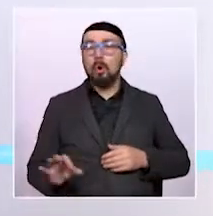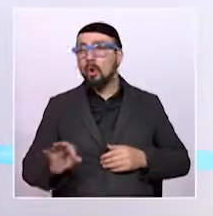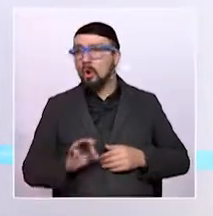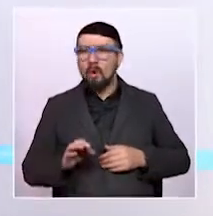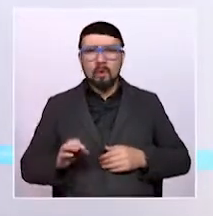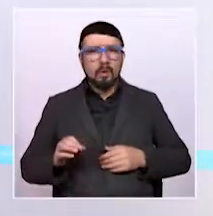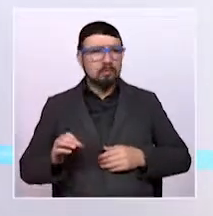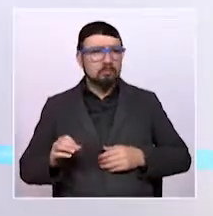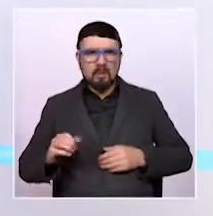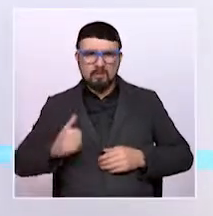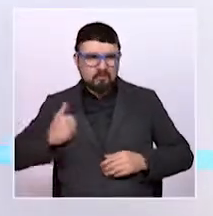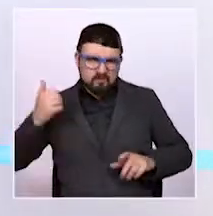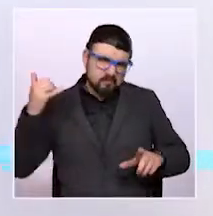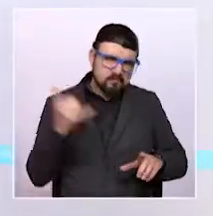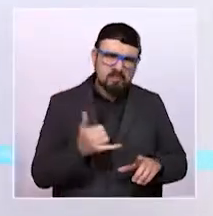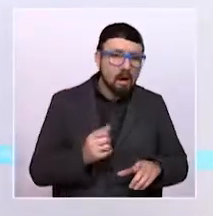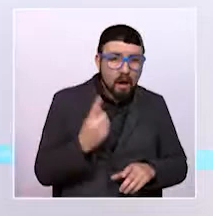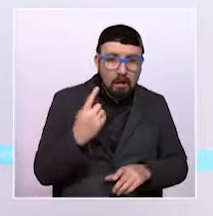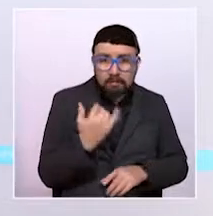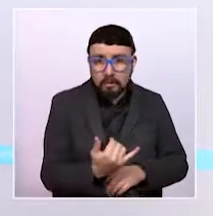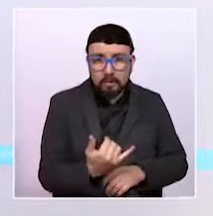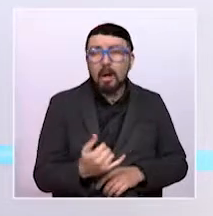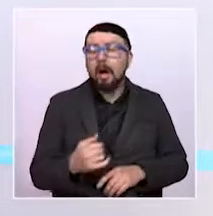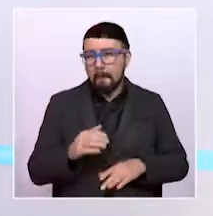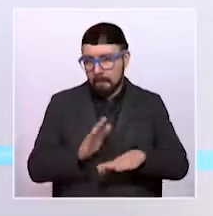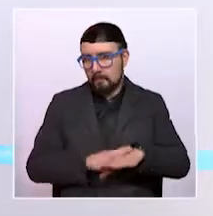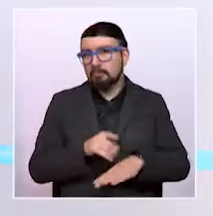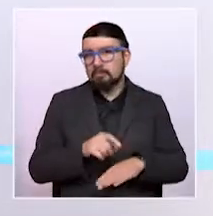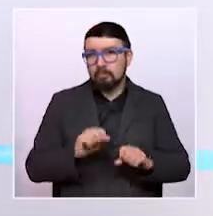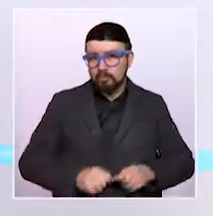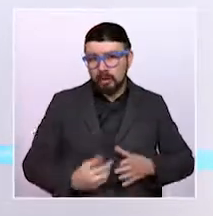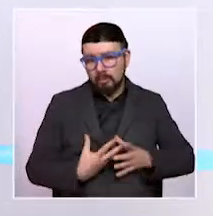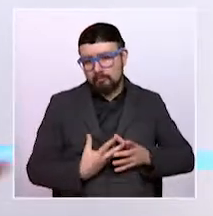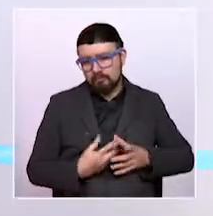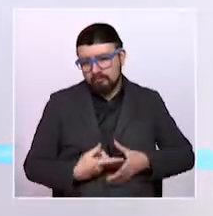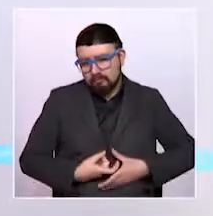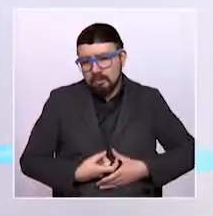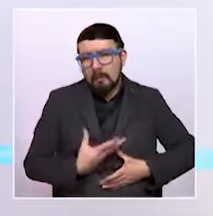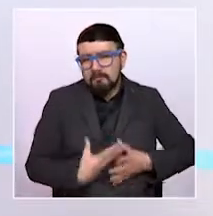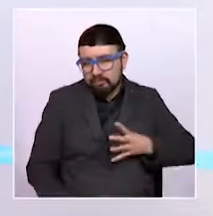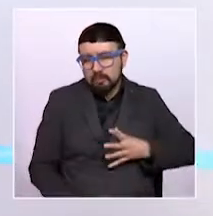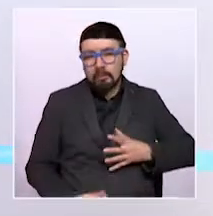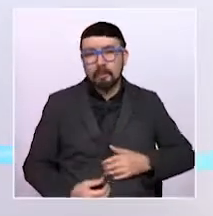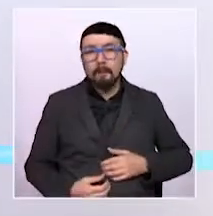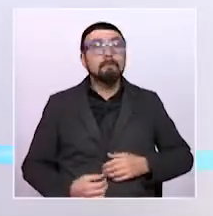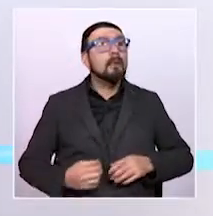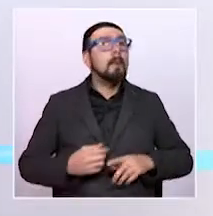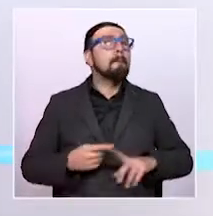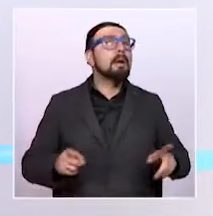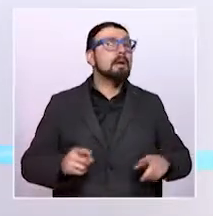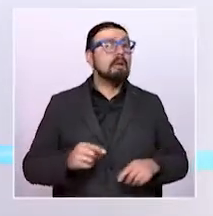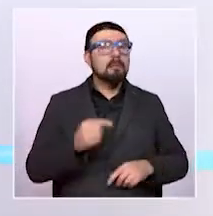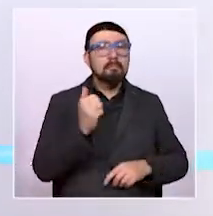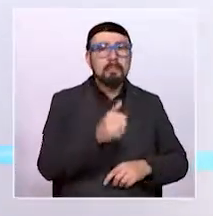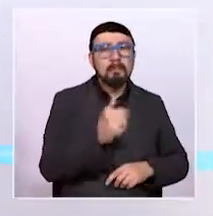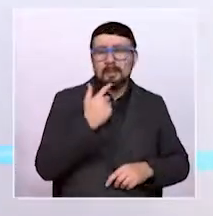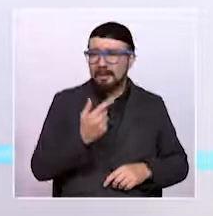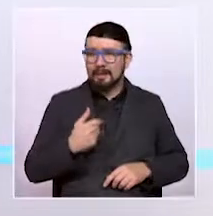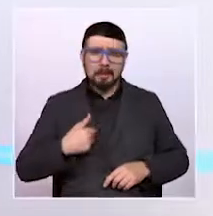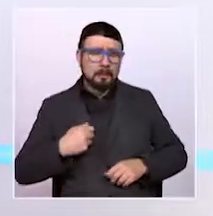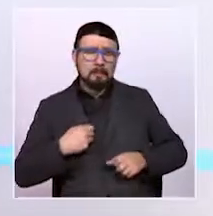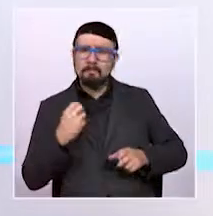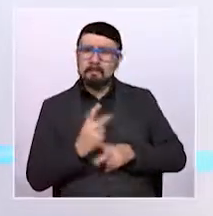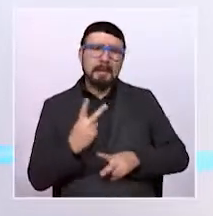violento esas son las tres causas pero cuando hablamos de que la paciente compromete su vida hay